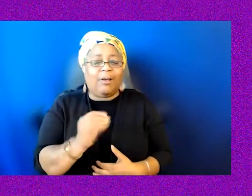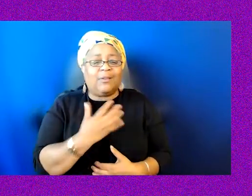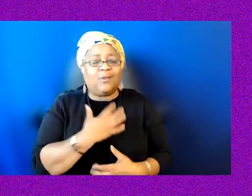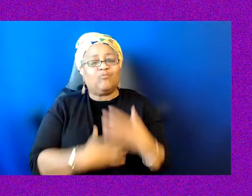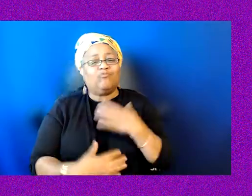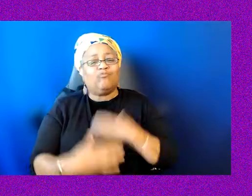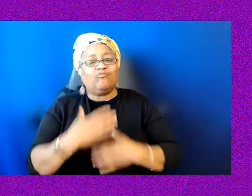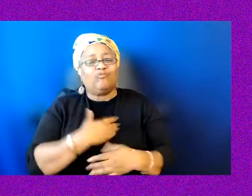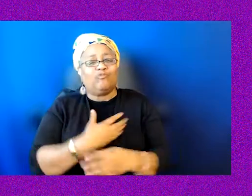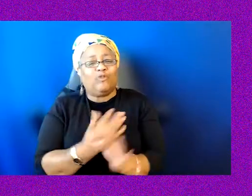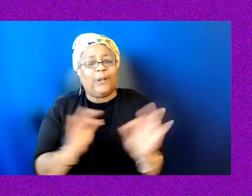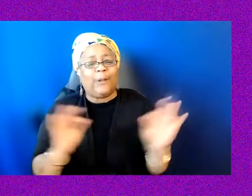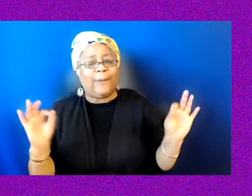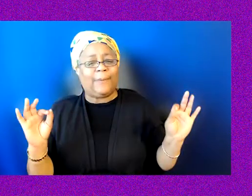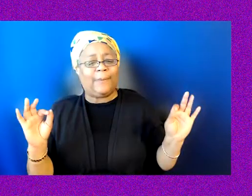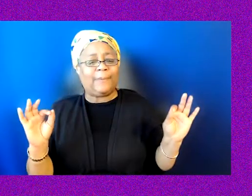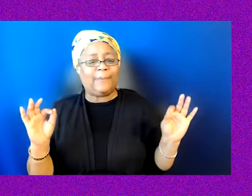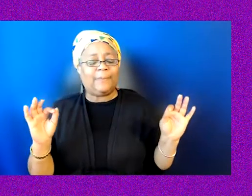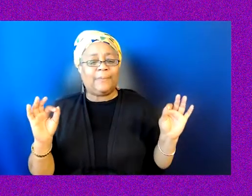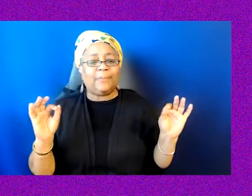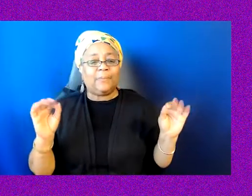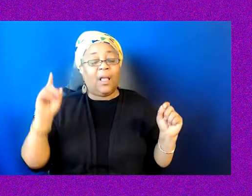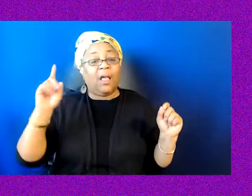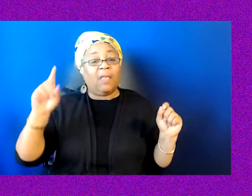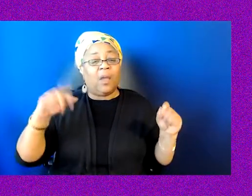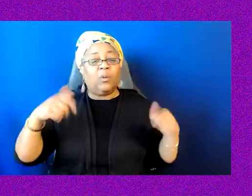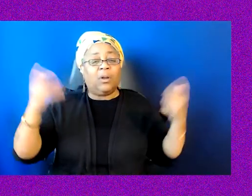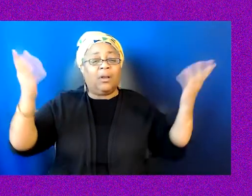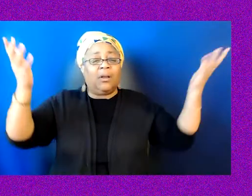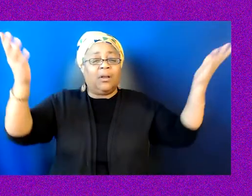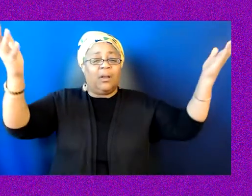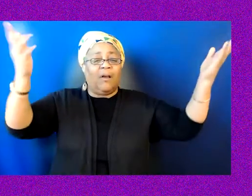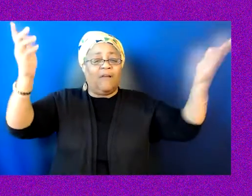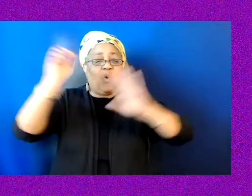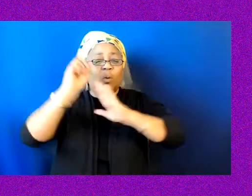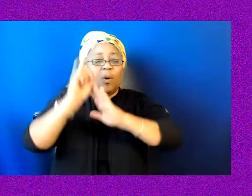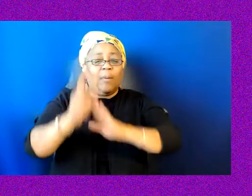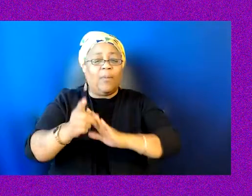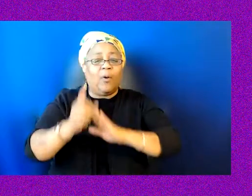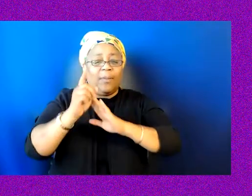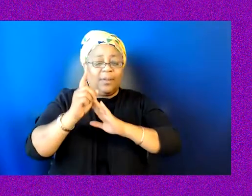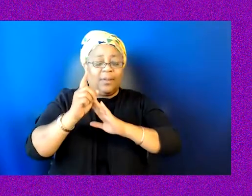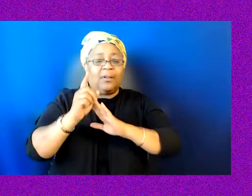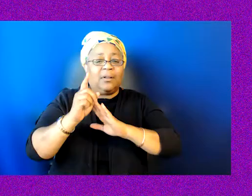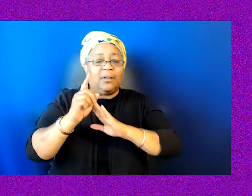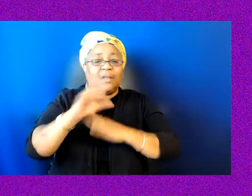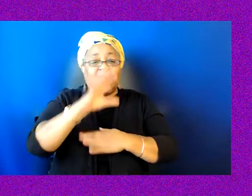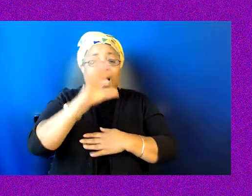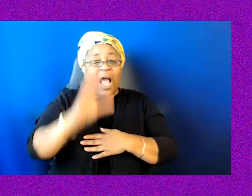a África y su libertad. Y ahí se quedó